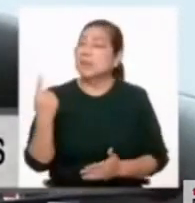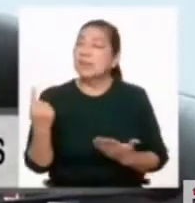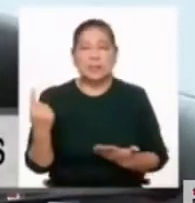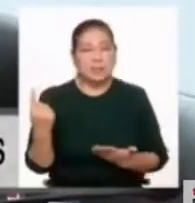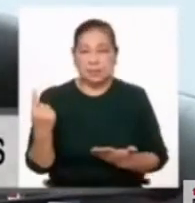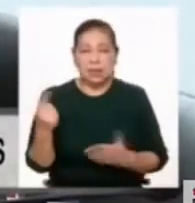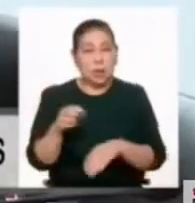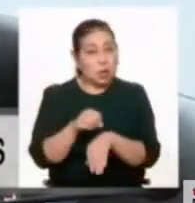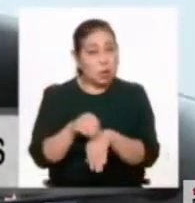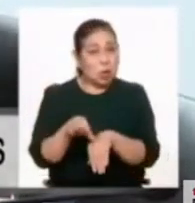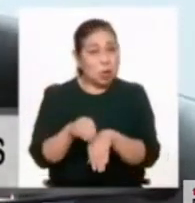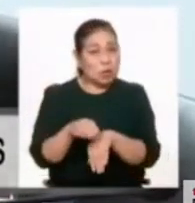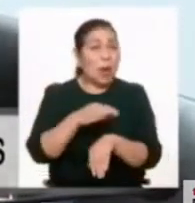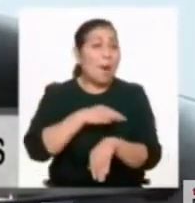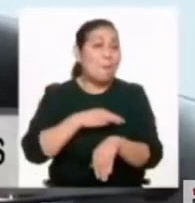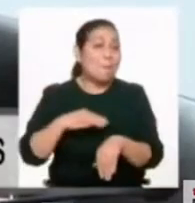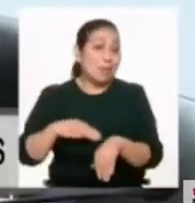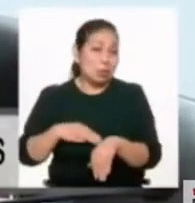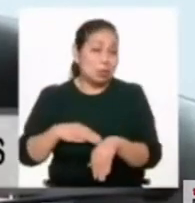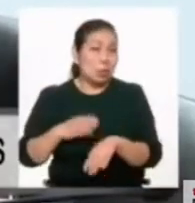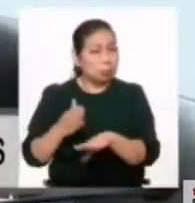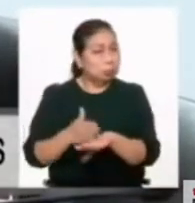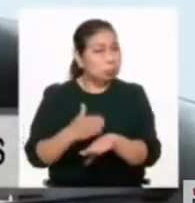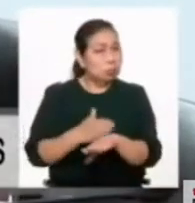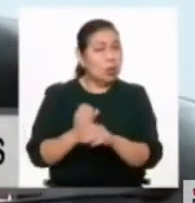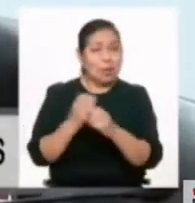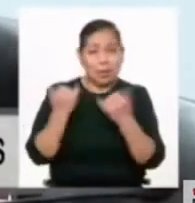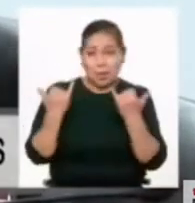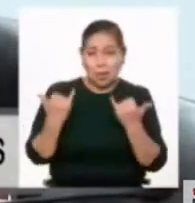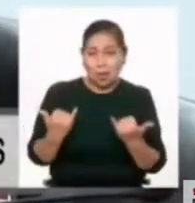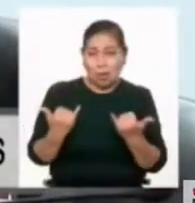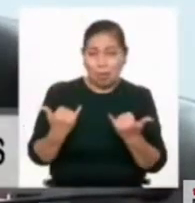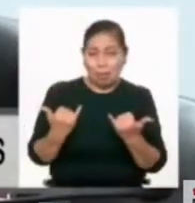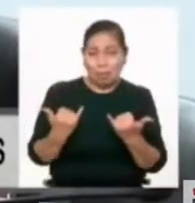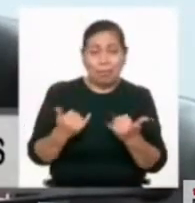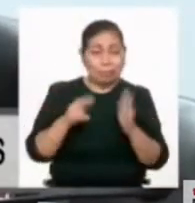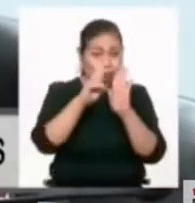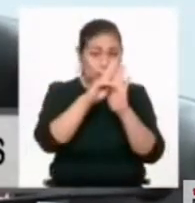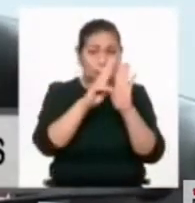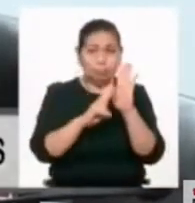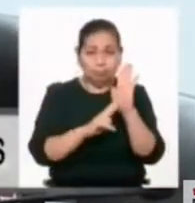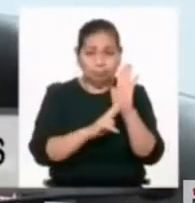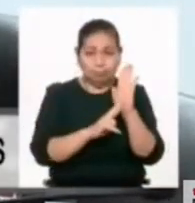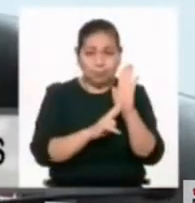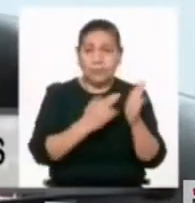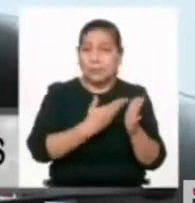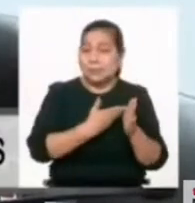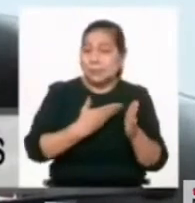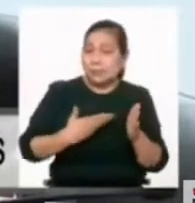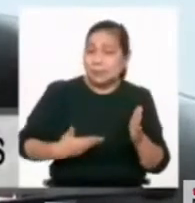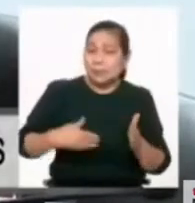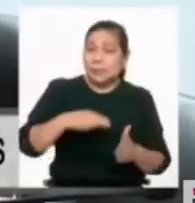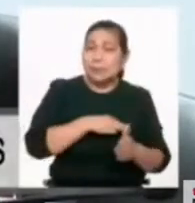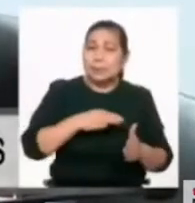es los consejos de ministros ordinarios que desarrollamos como el día de hoy, que se hacen a través del Reglamento de Organización y Funciones de la Presidencia y